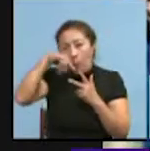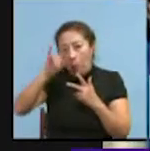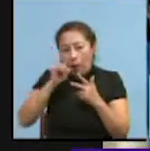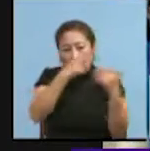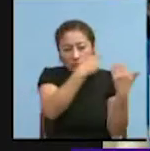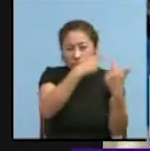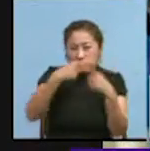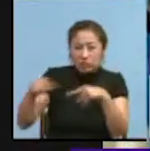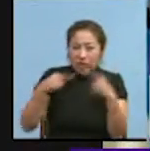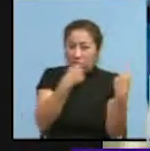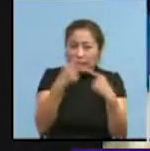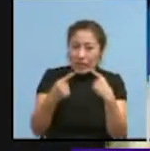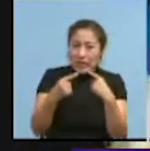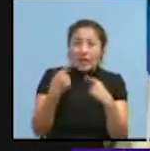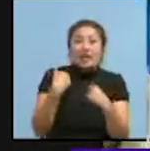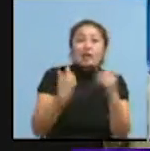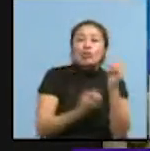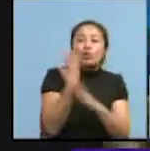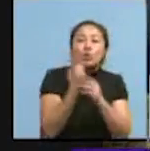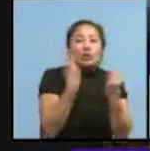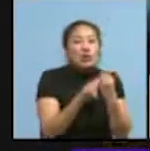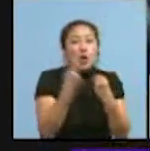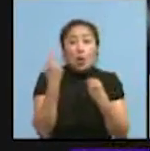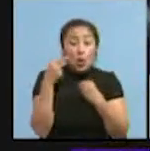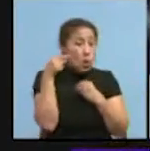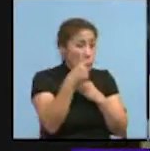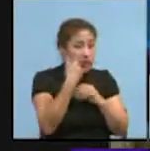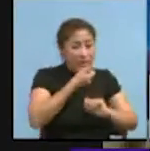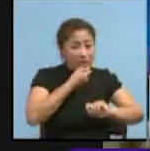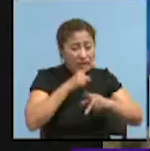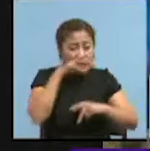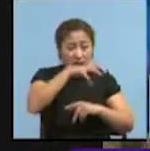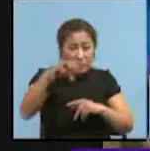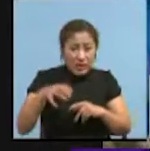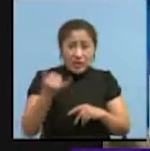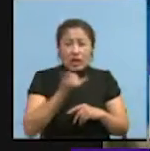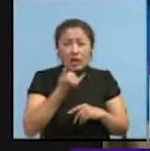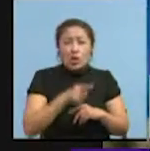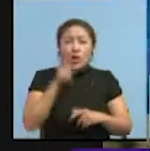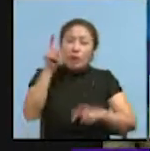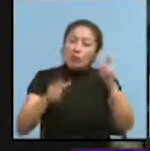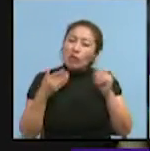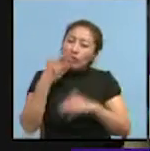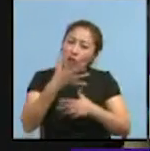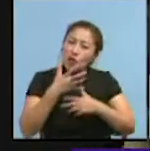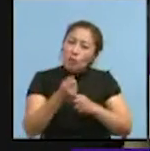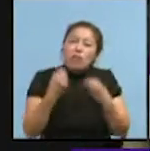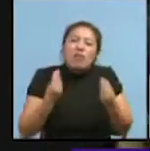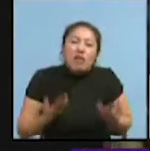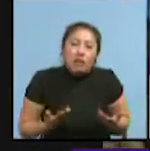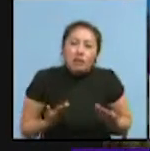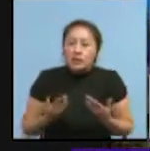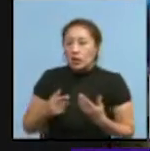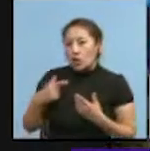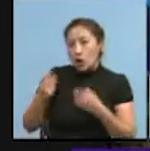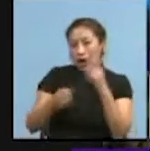todos somos de distintas producciones. Bien. ¿Ustedes van a vender a las ferias o directamente la gente va a comprar y es para su subsistencia? Sí,